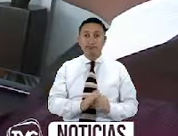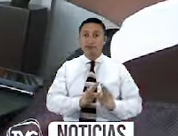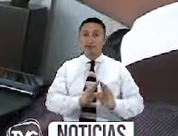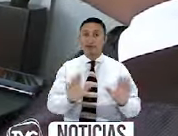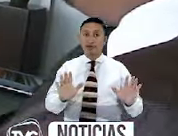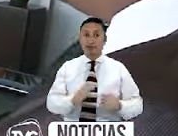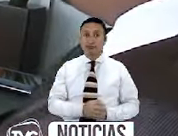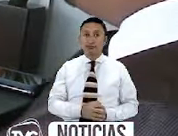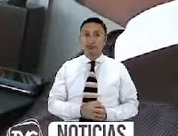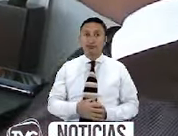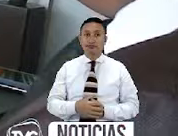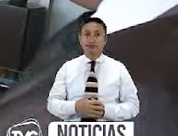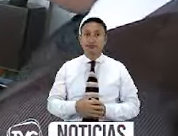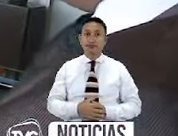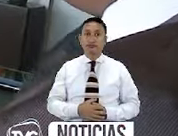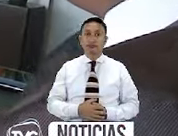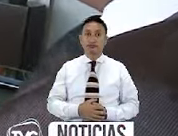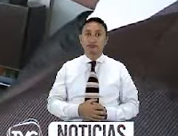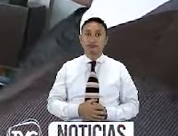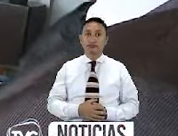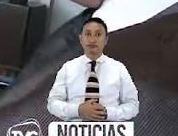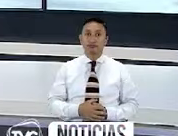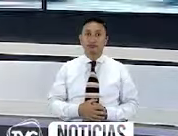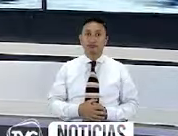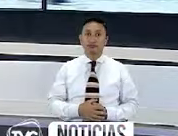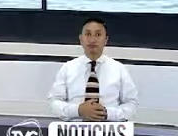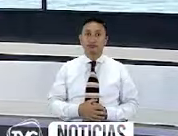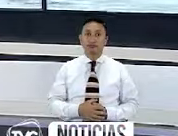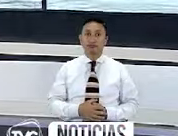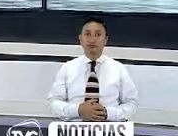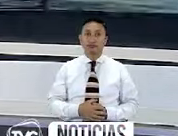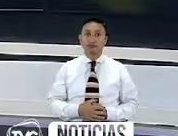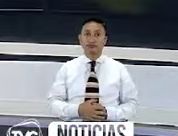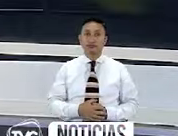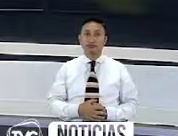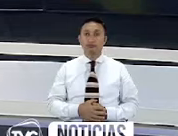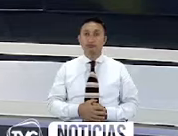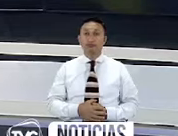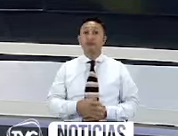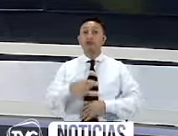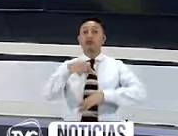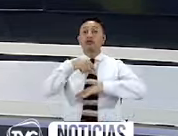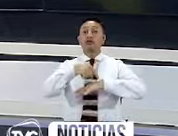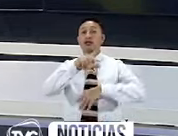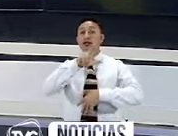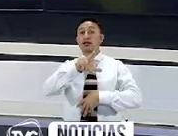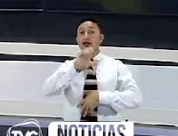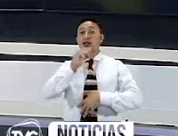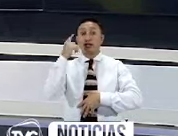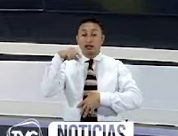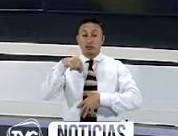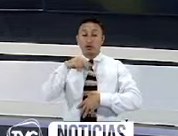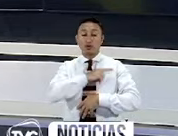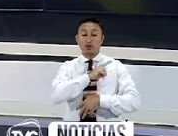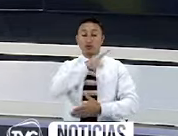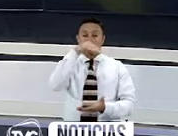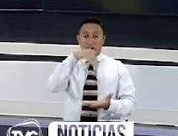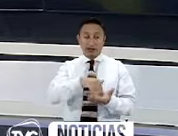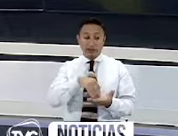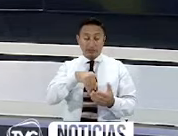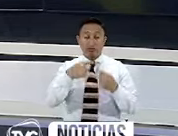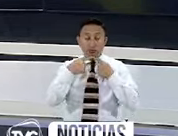Informó Álvaro Terán. En un término no mayor a 30 días, la Universidad Central del Ecuador deberá convocar a